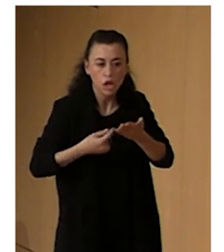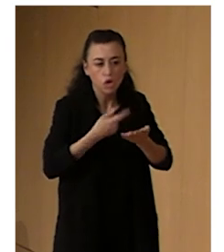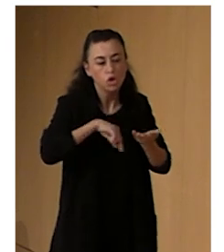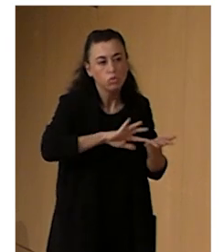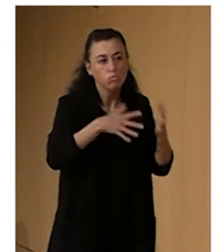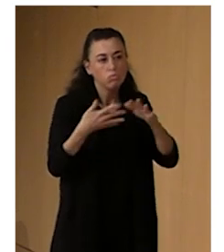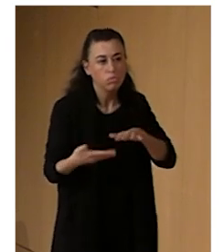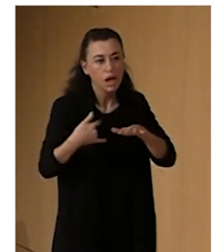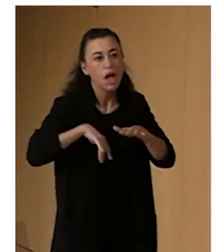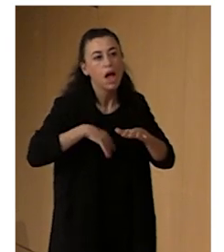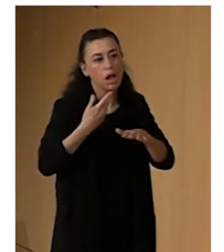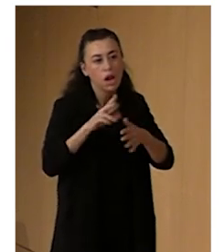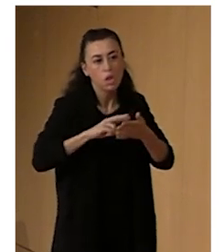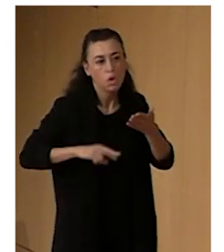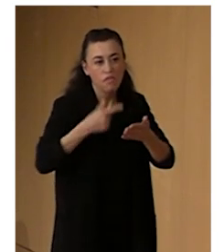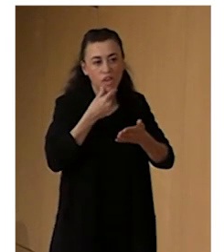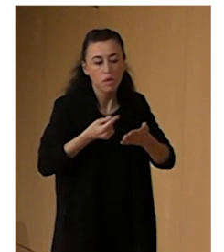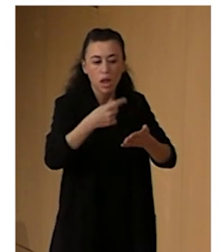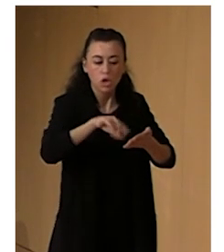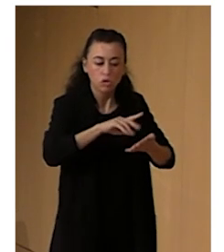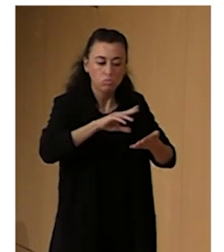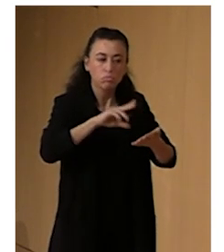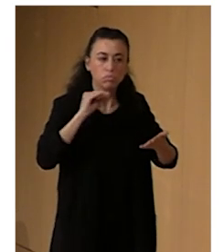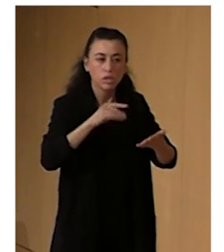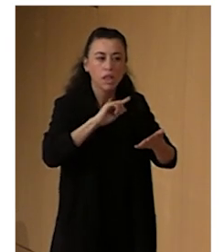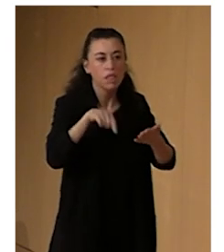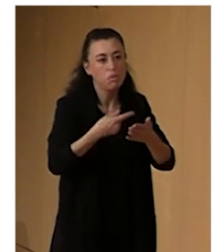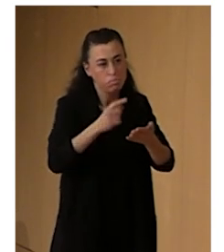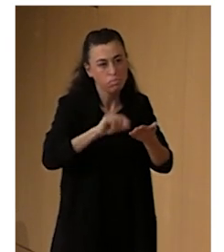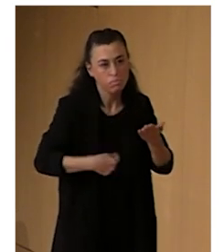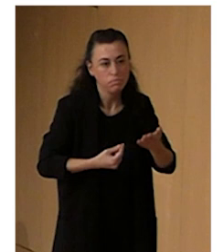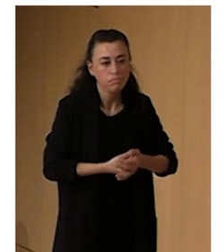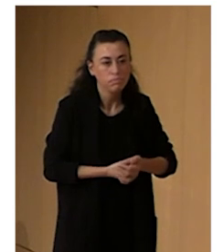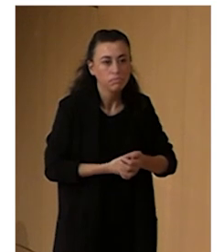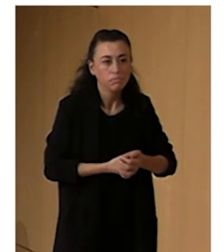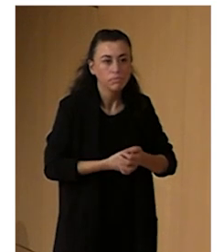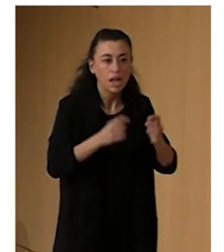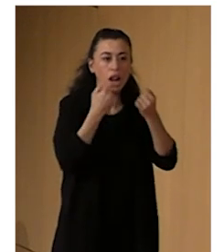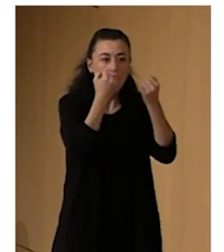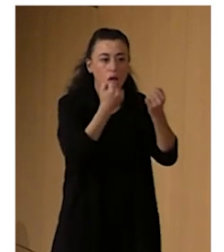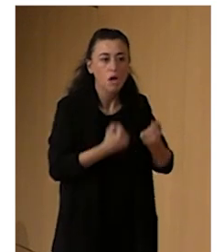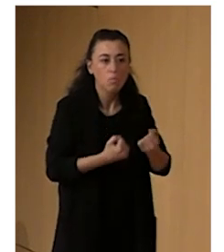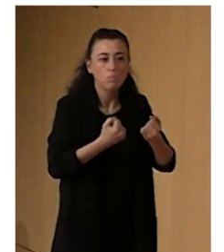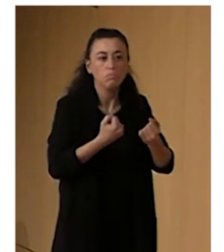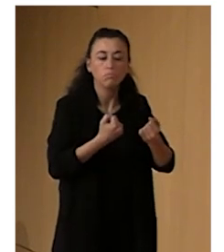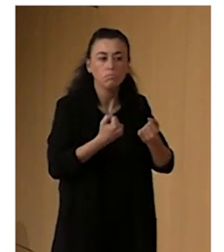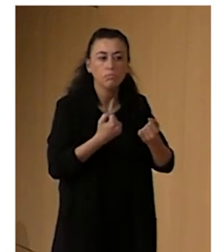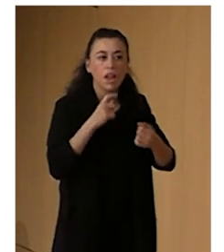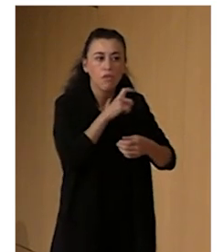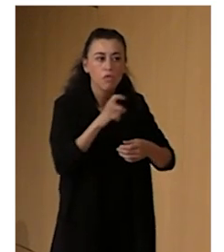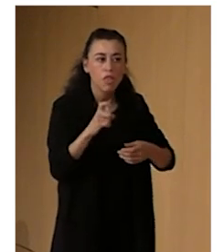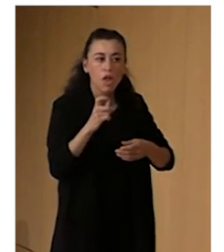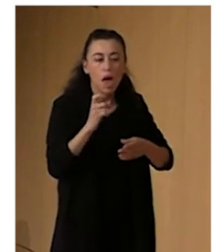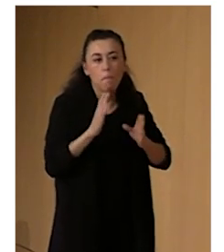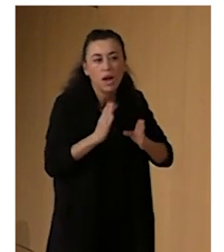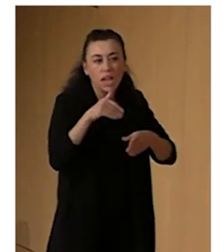para que puedan entender lo que firman dentro de las compañías lo que es en la parte interna de la fundación eh os